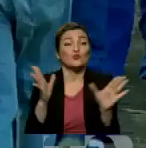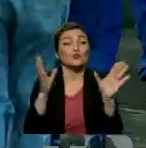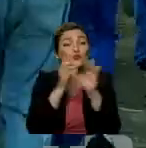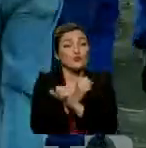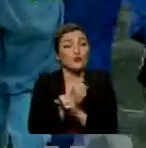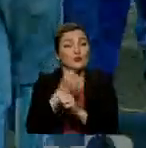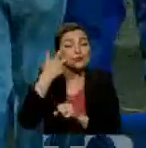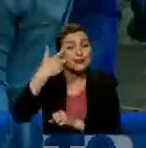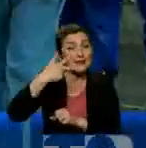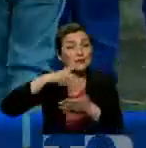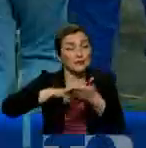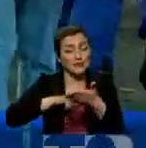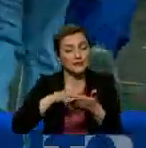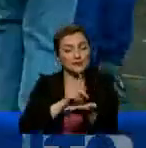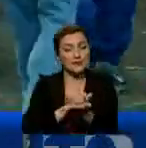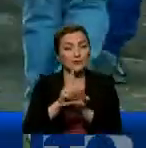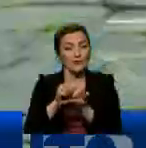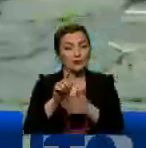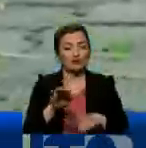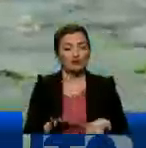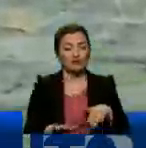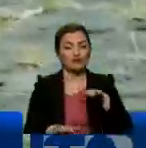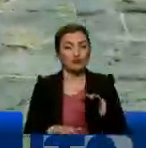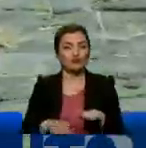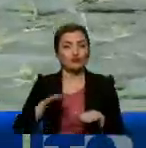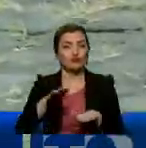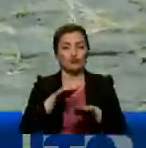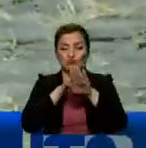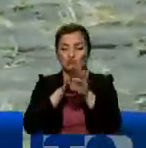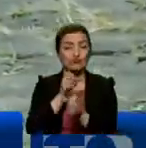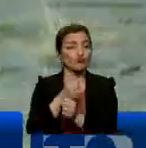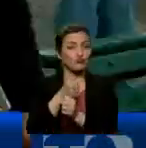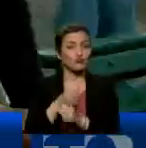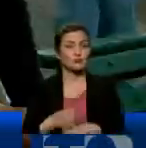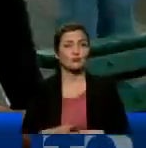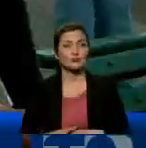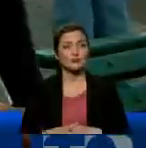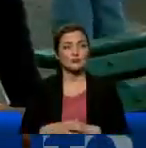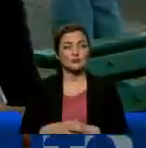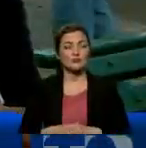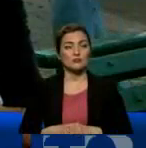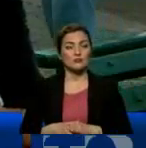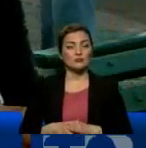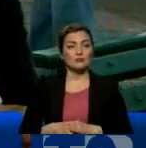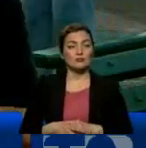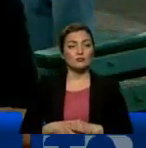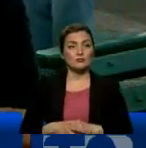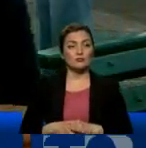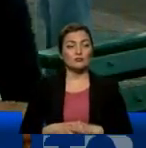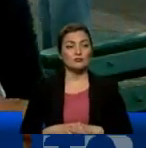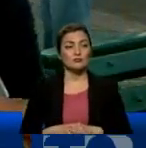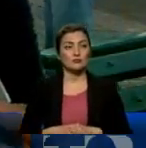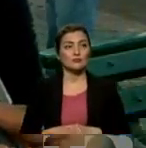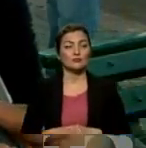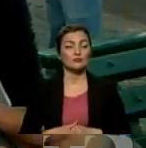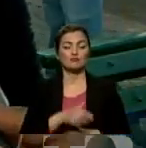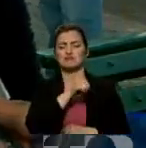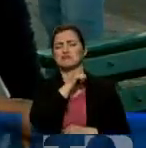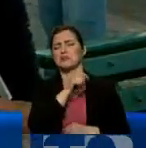noches, 3 veces por semana realizan caminatas en pro de la seguridad. Como ya la delincuencia